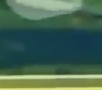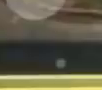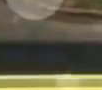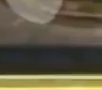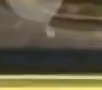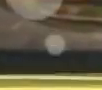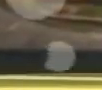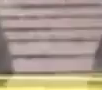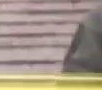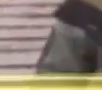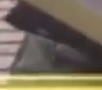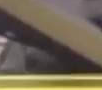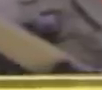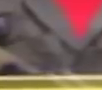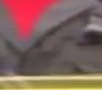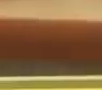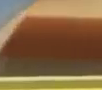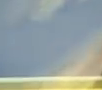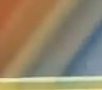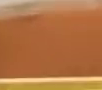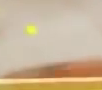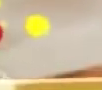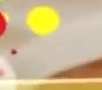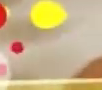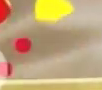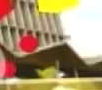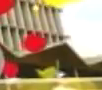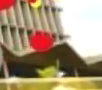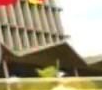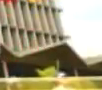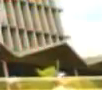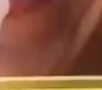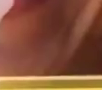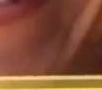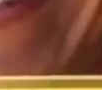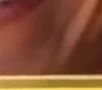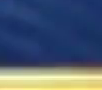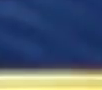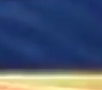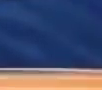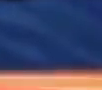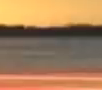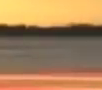Ha culminado esta transmisión conjunta de radio y televisión.